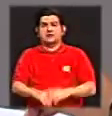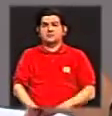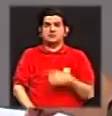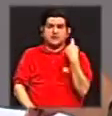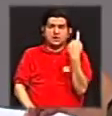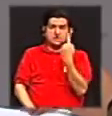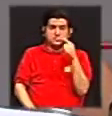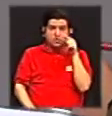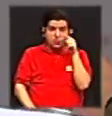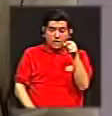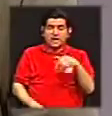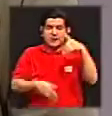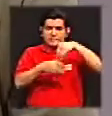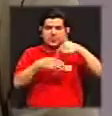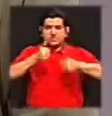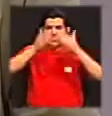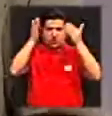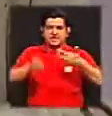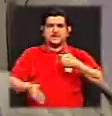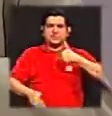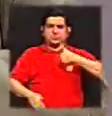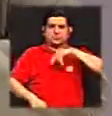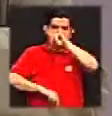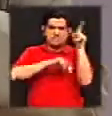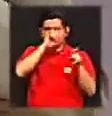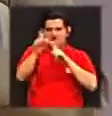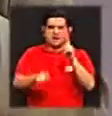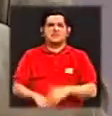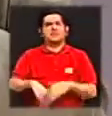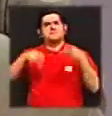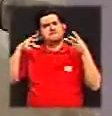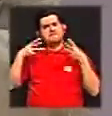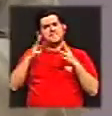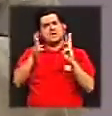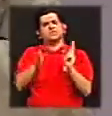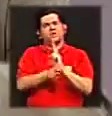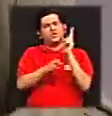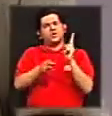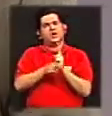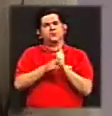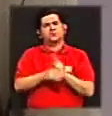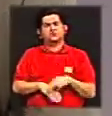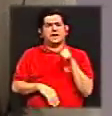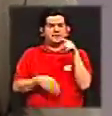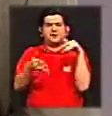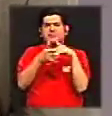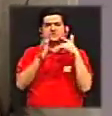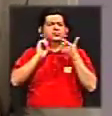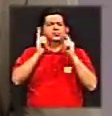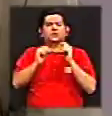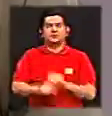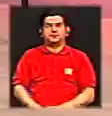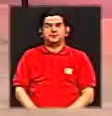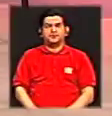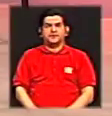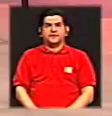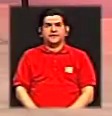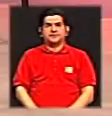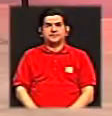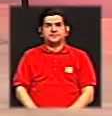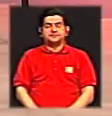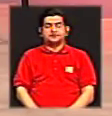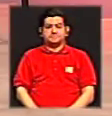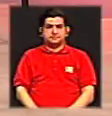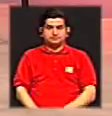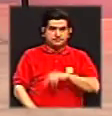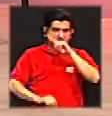nuestra encuesta. ¿Cuál es la metodología que se usó para hacer este estudio? Se hace